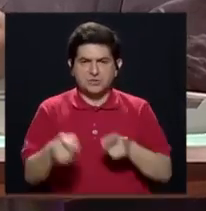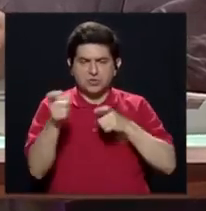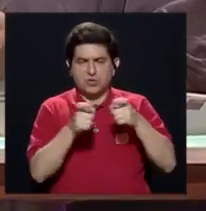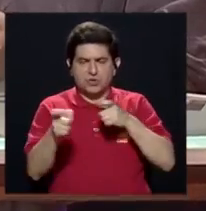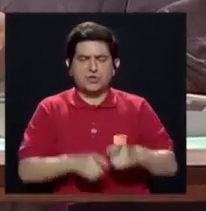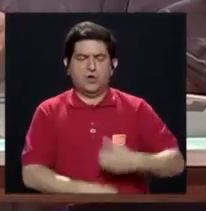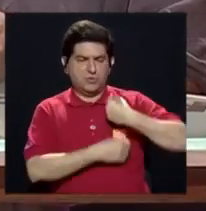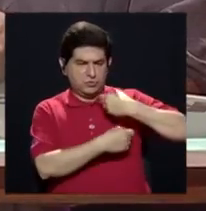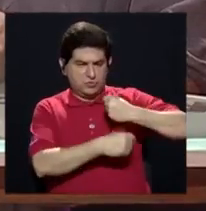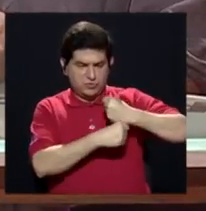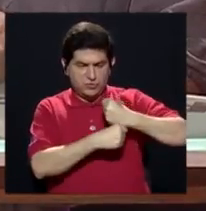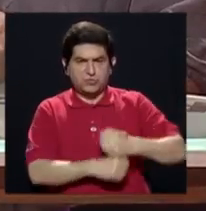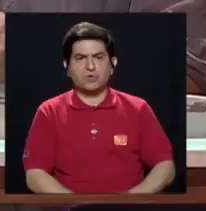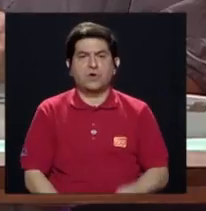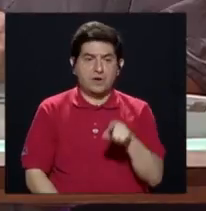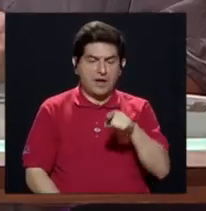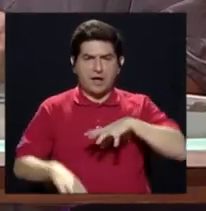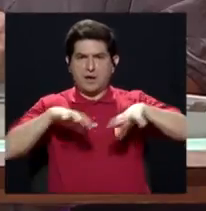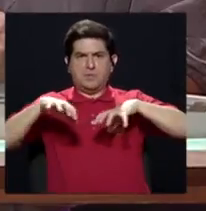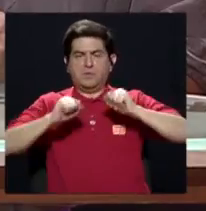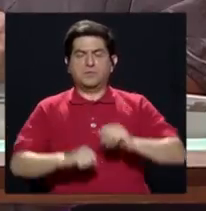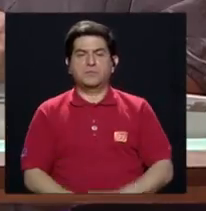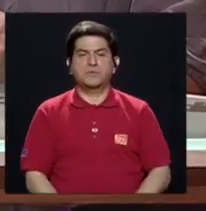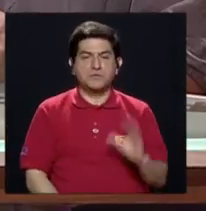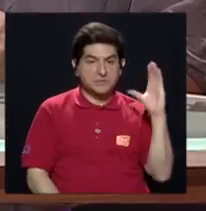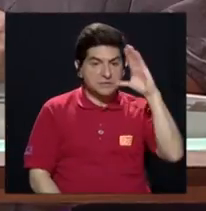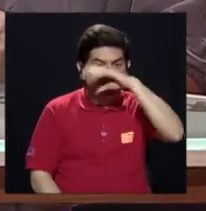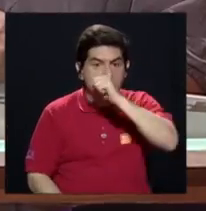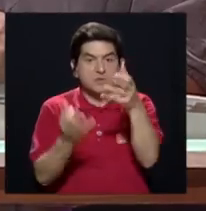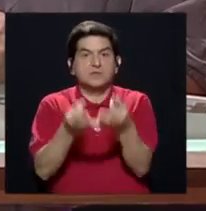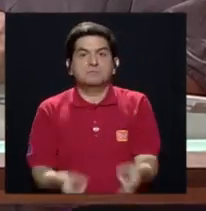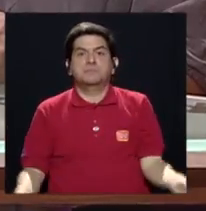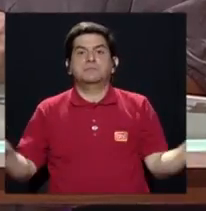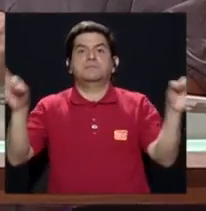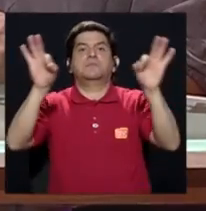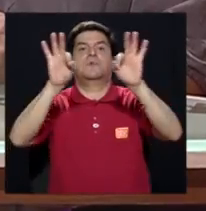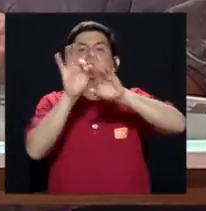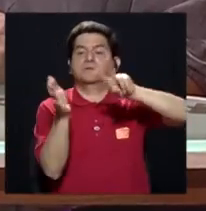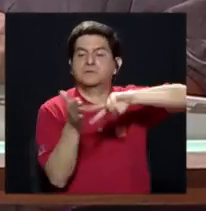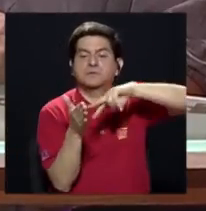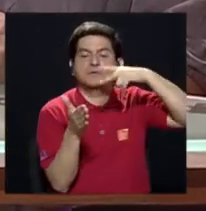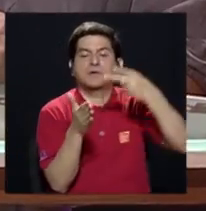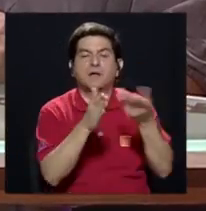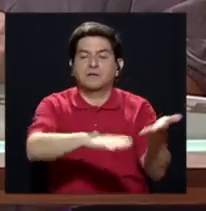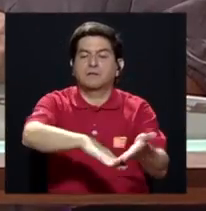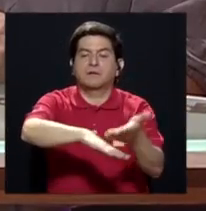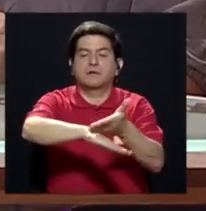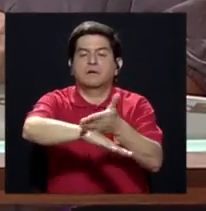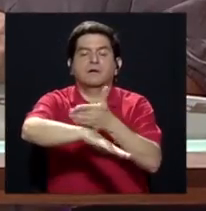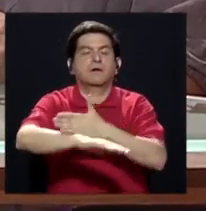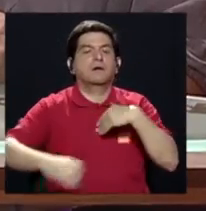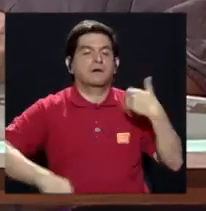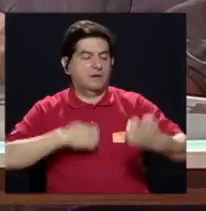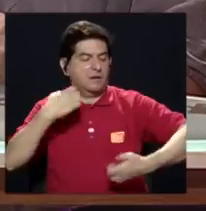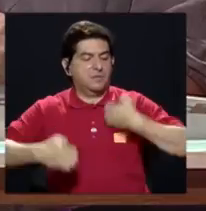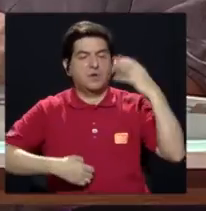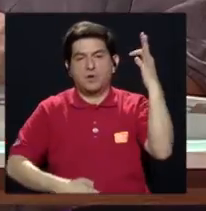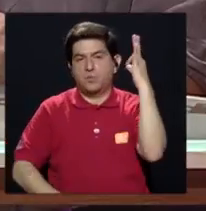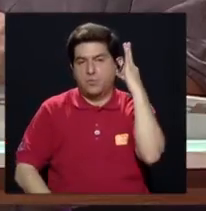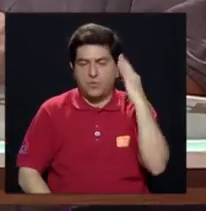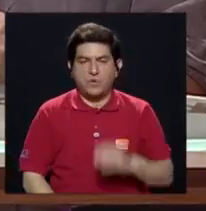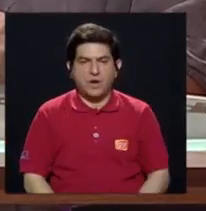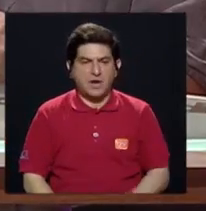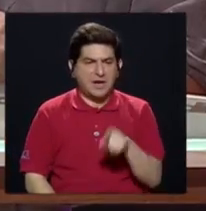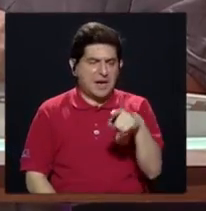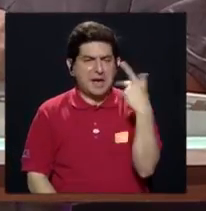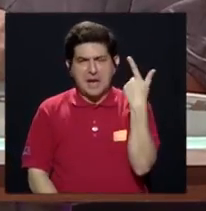nos mueve cuando empiezan a darse cuenta de la importancia que es la recuperación emocional de mujeres viviendo